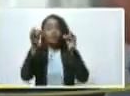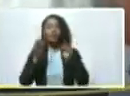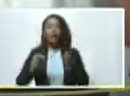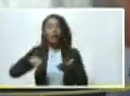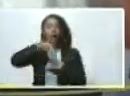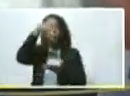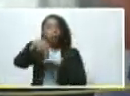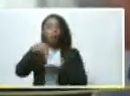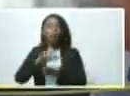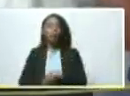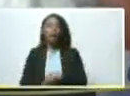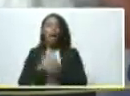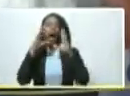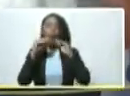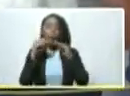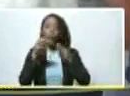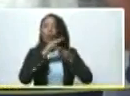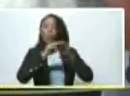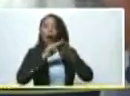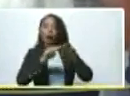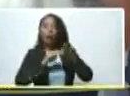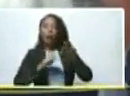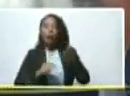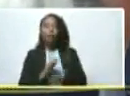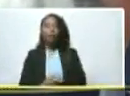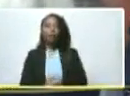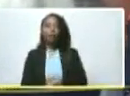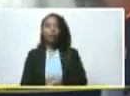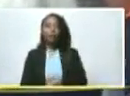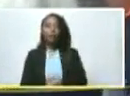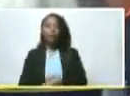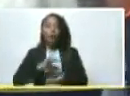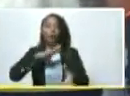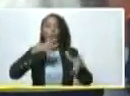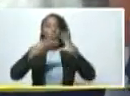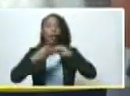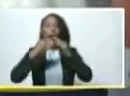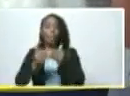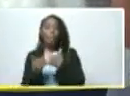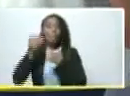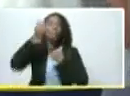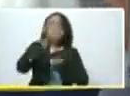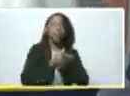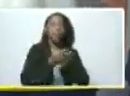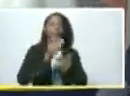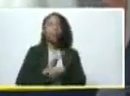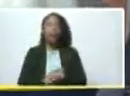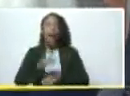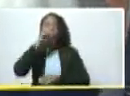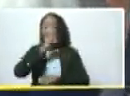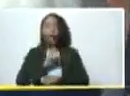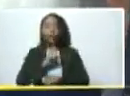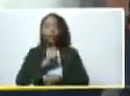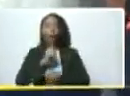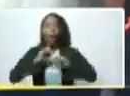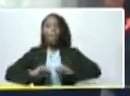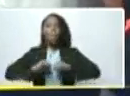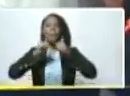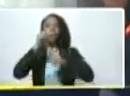Estoy hablando de productos. Los CLAP pasaron en el año de